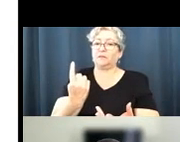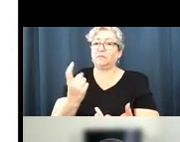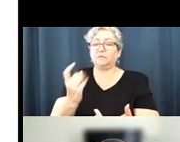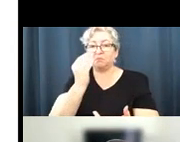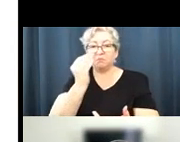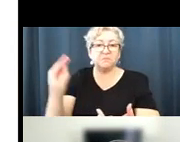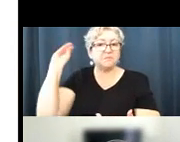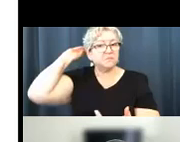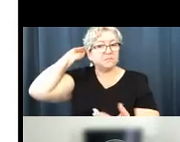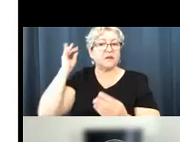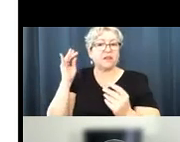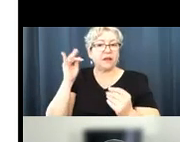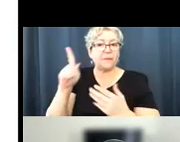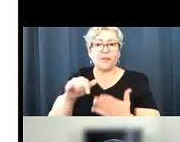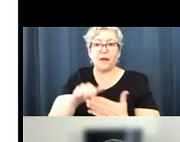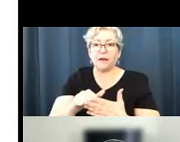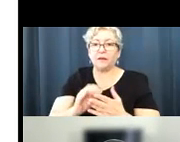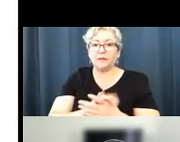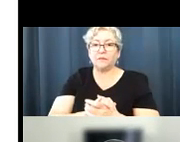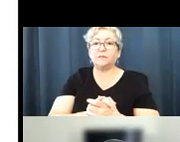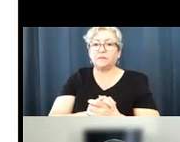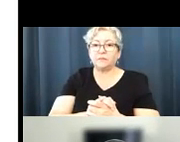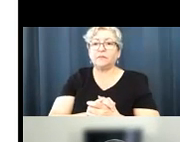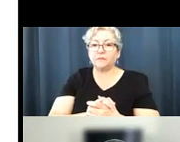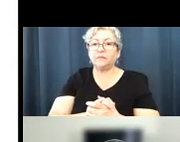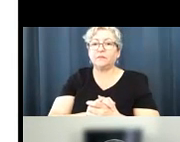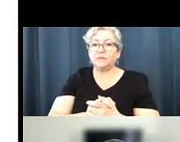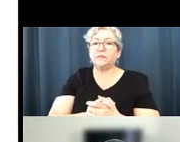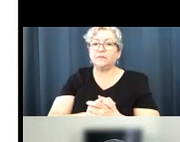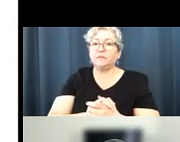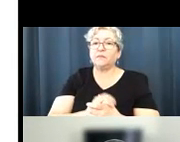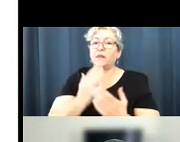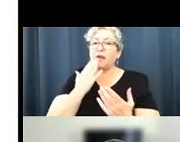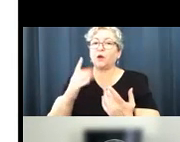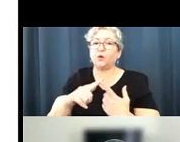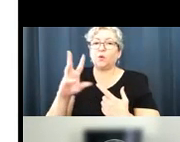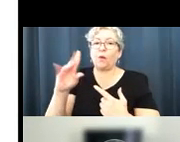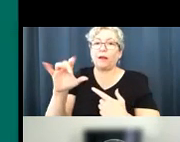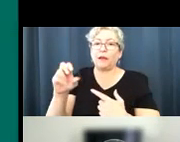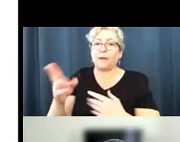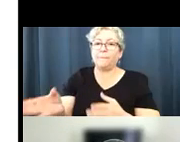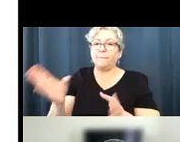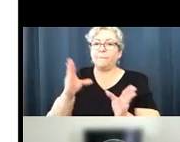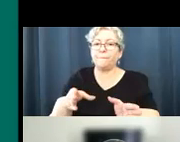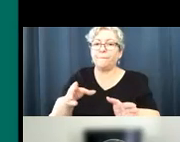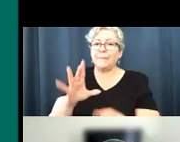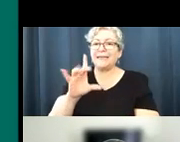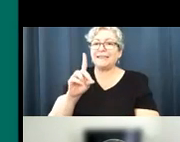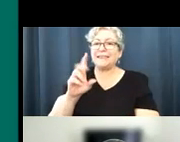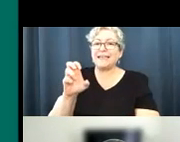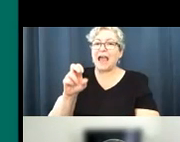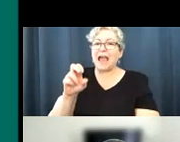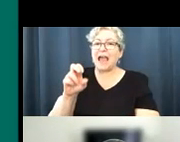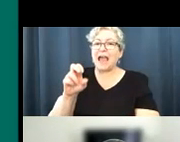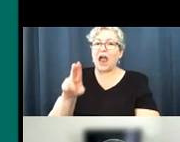de daltonismo, así que eso es algo muy importante de tenerlo en consideración. Entonces,